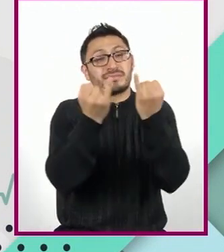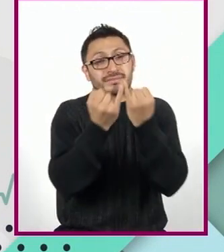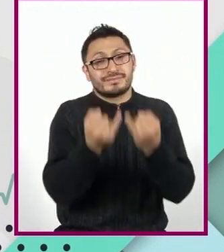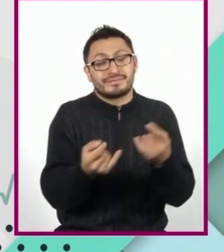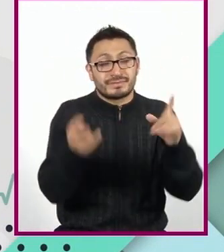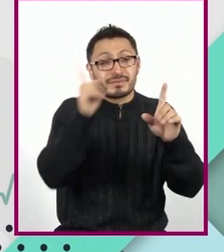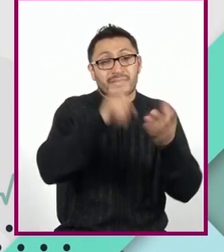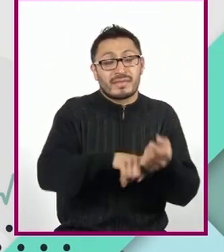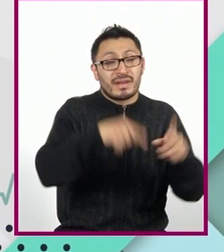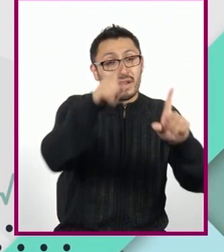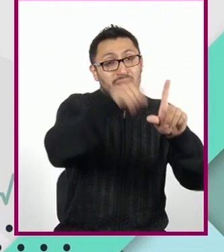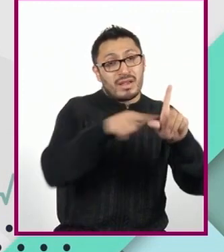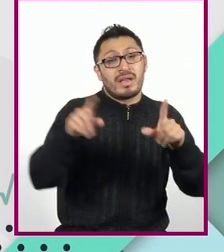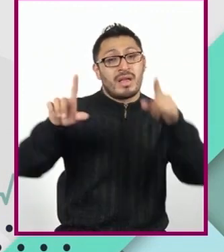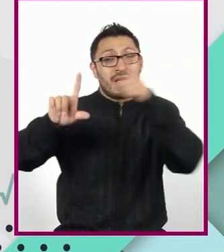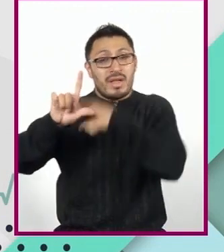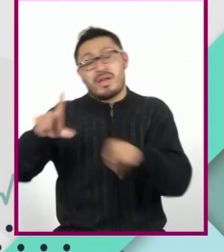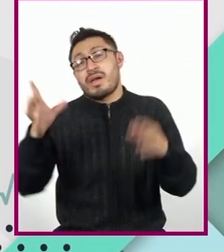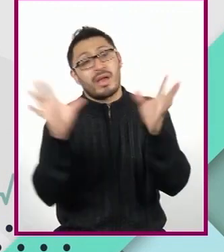el ángulo entre ellos tiene la misma medida.